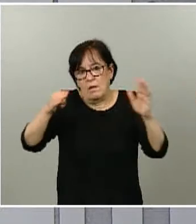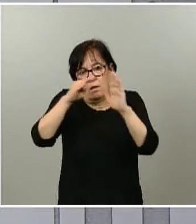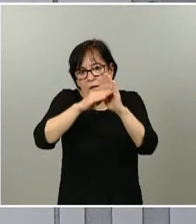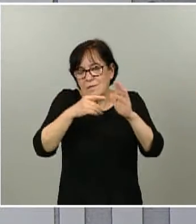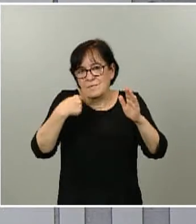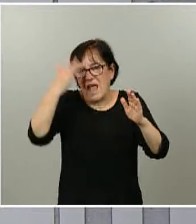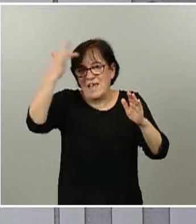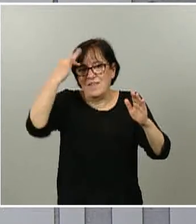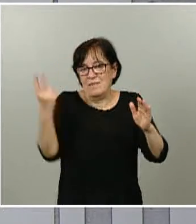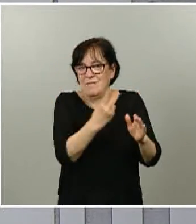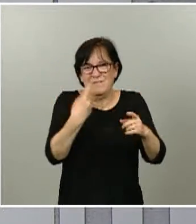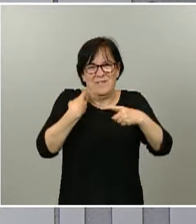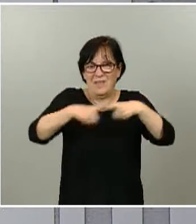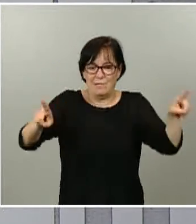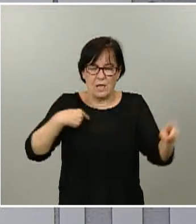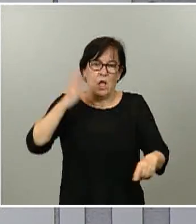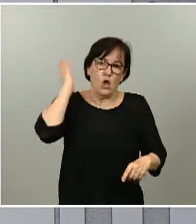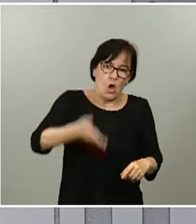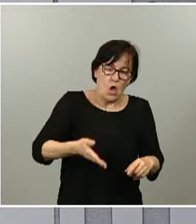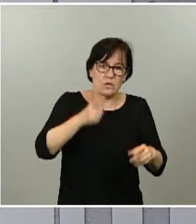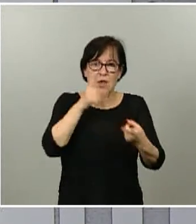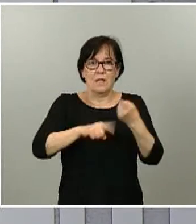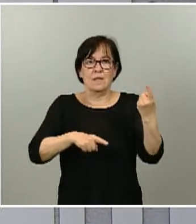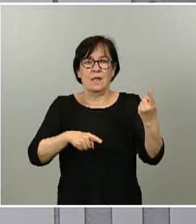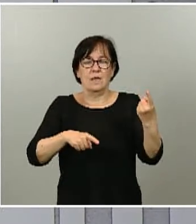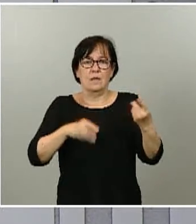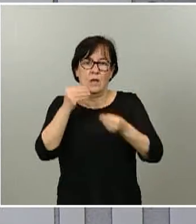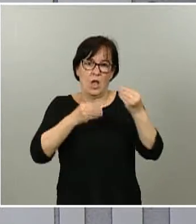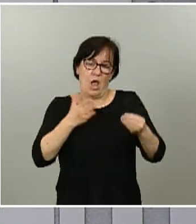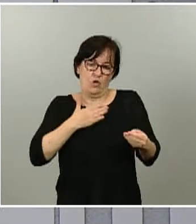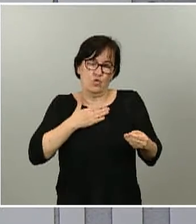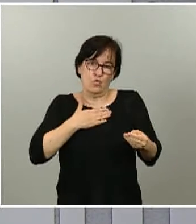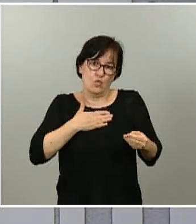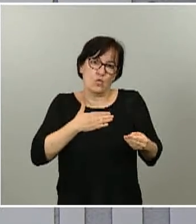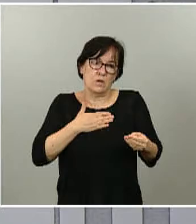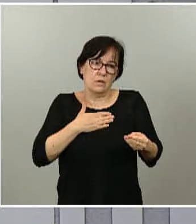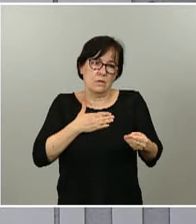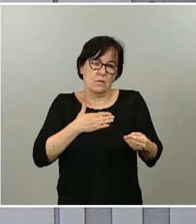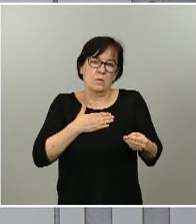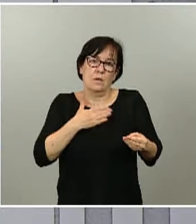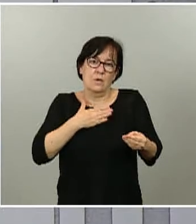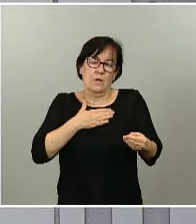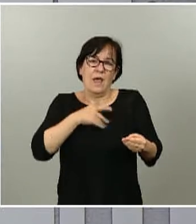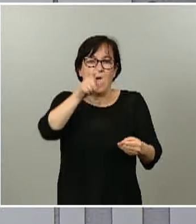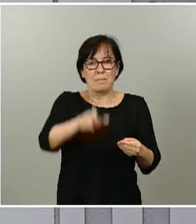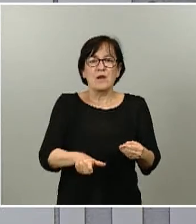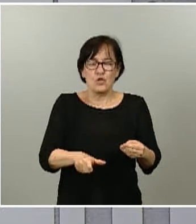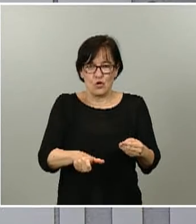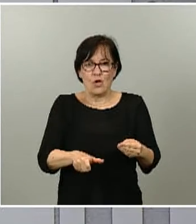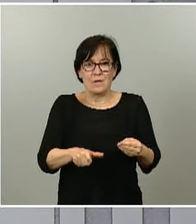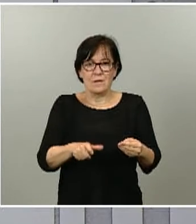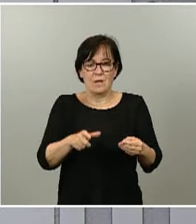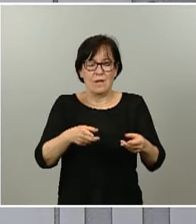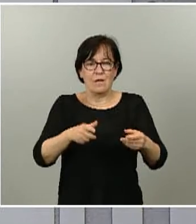justamente con que no condene esos ataques a una de nuestras, bueno, de una de las personas que de forma libre se presenta a